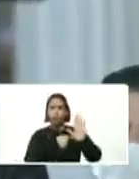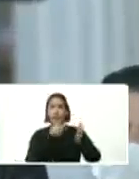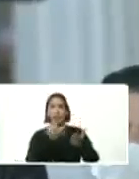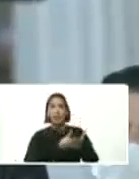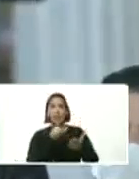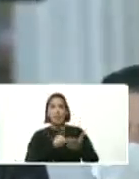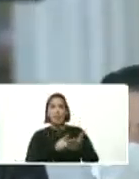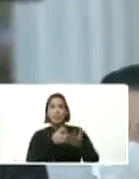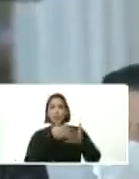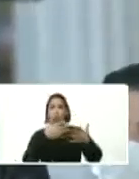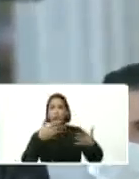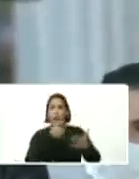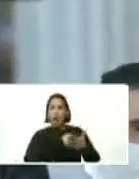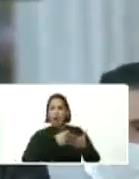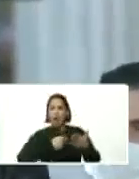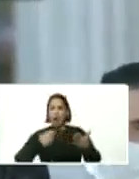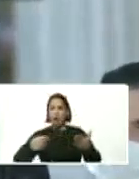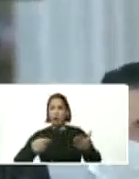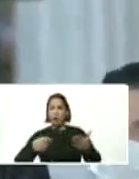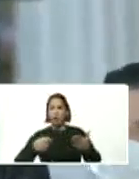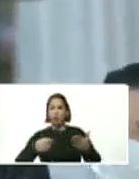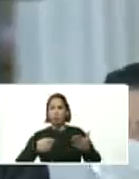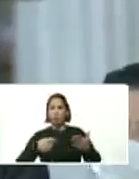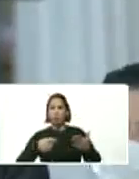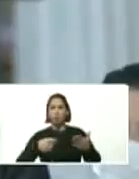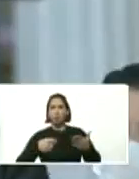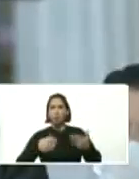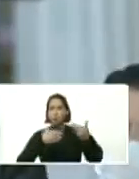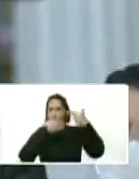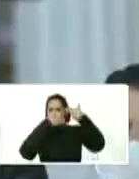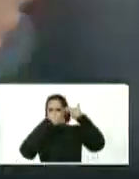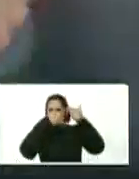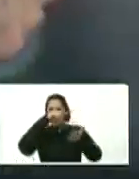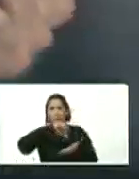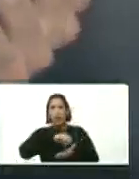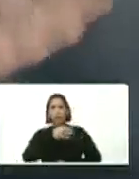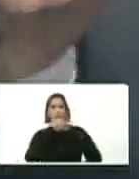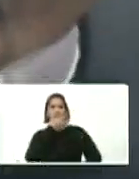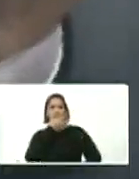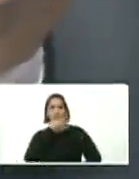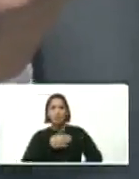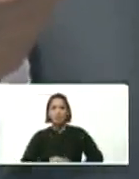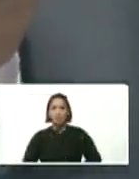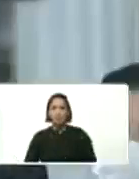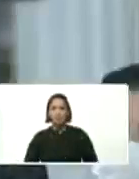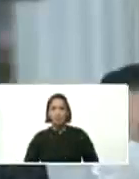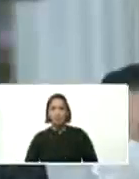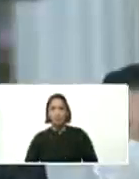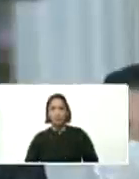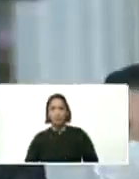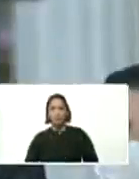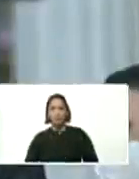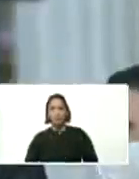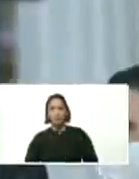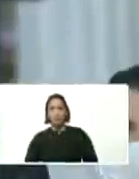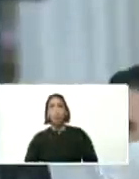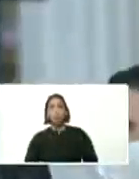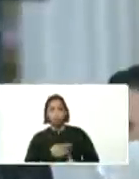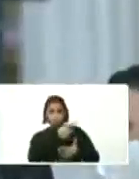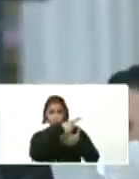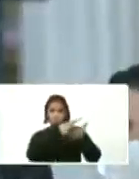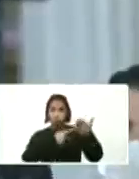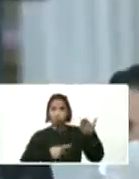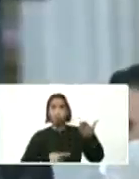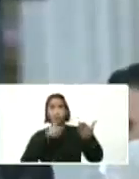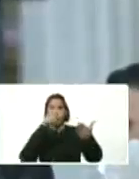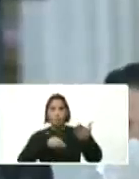la carta que él escribió durante su secuestro en Cabo Verde. Y con el prólogo de Mario Silva y la